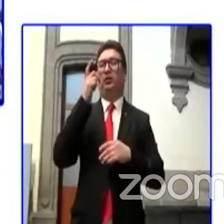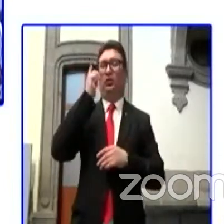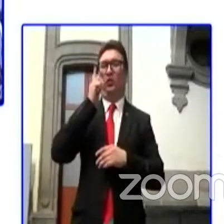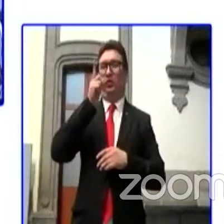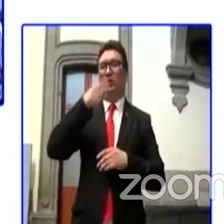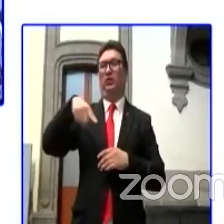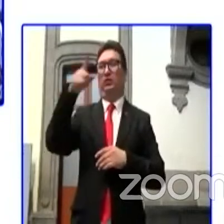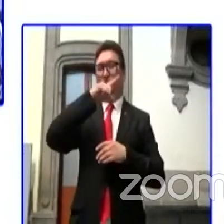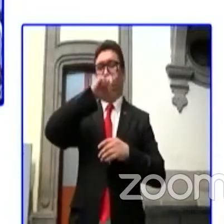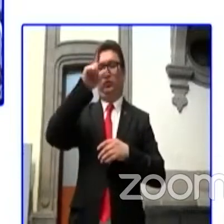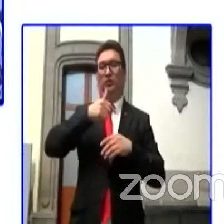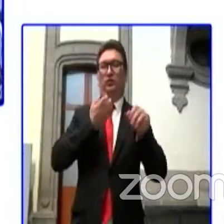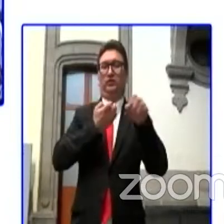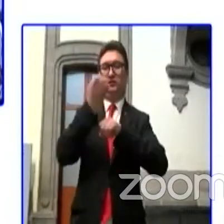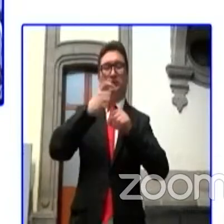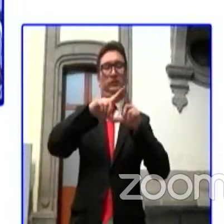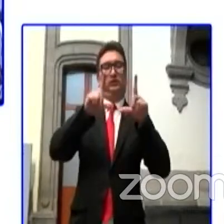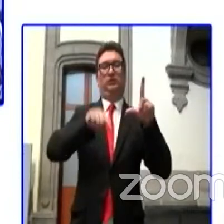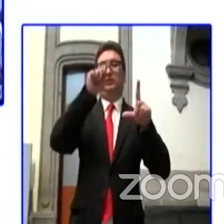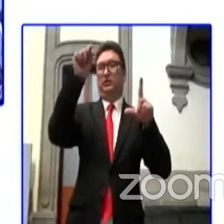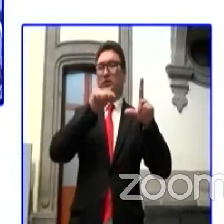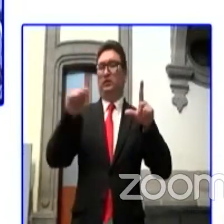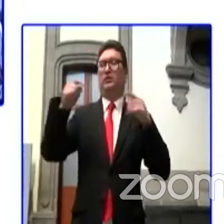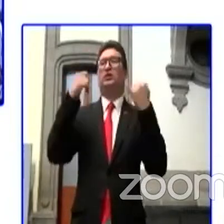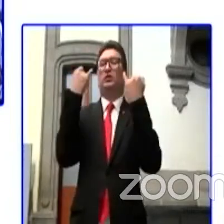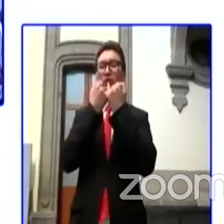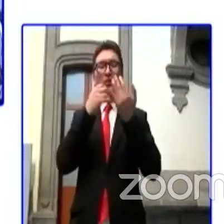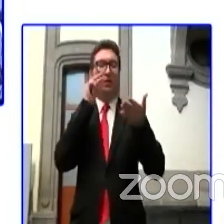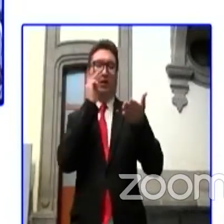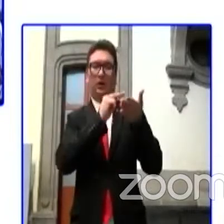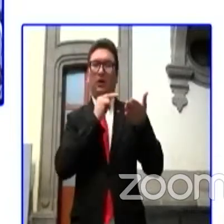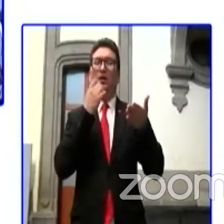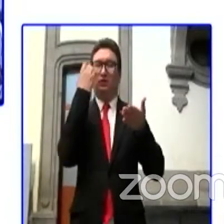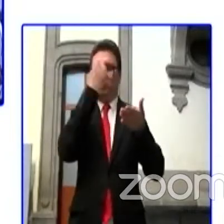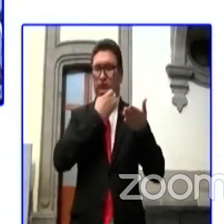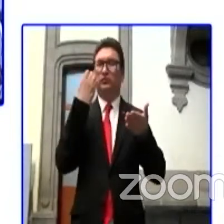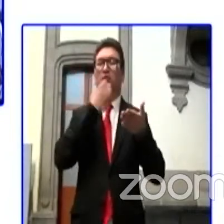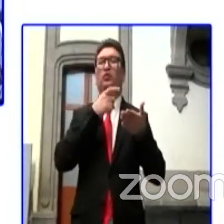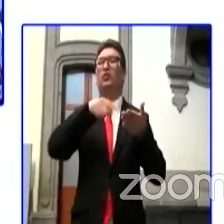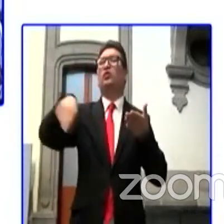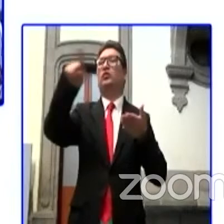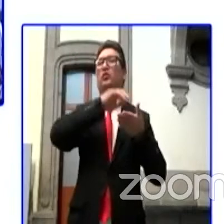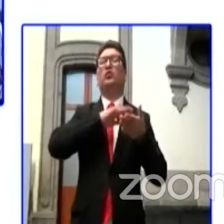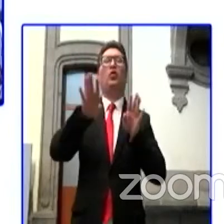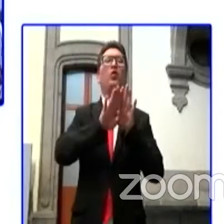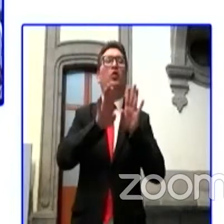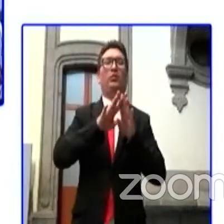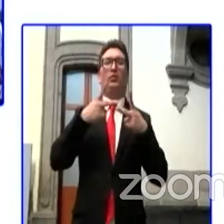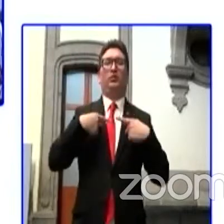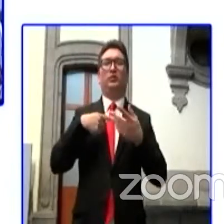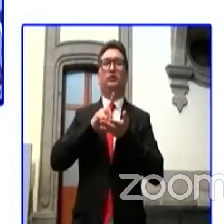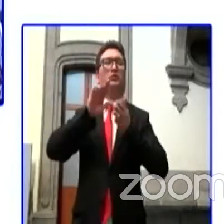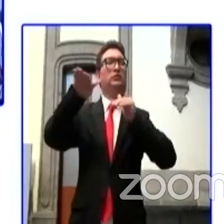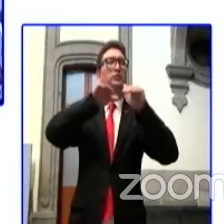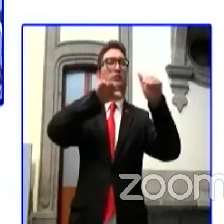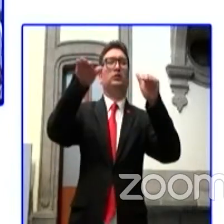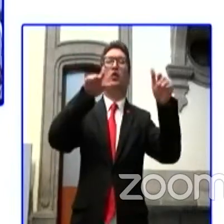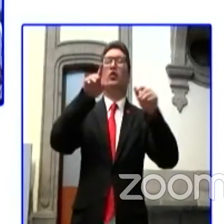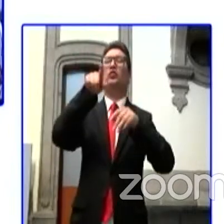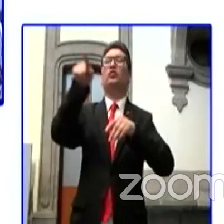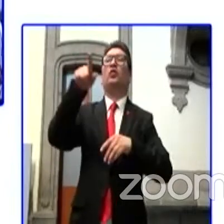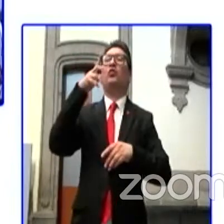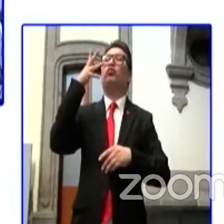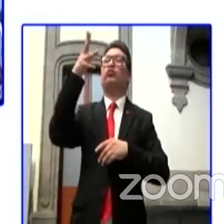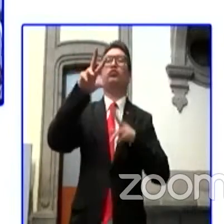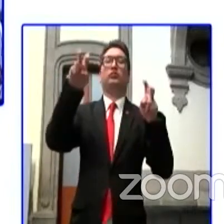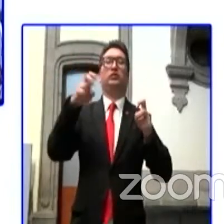otras entidades, los recientes, poder consultarlo, porque es un ejercicio de consulta de cómo tú en condición de discapacidad te ves en el tema